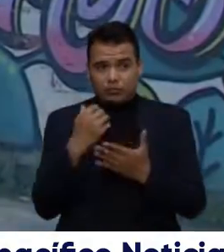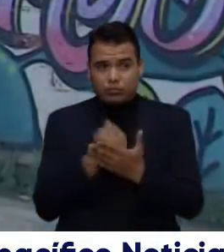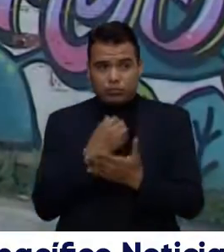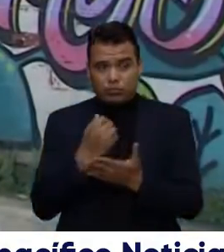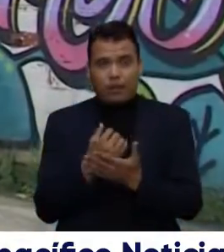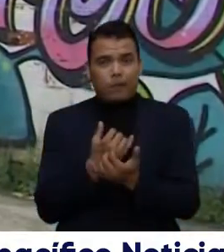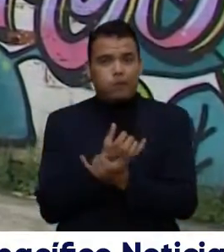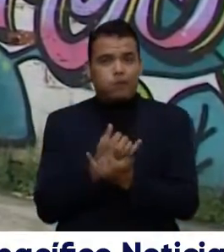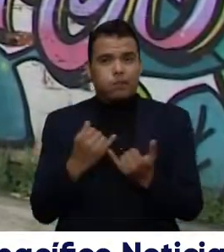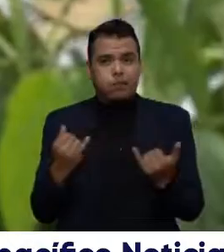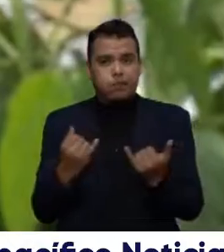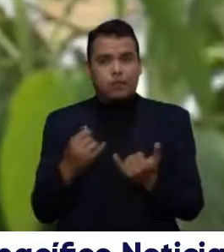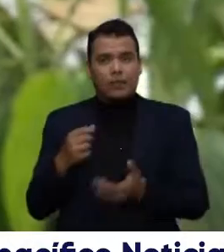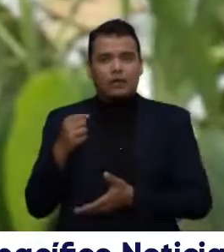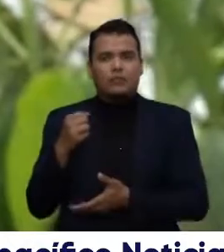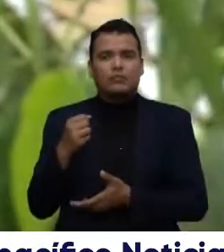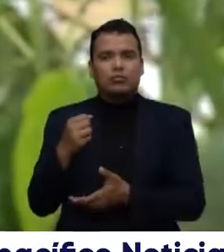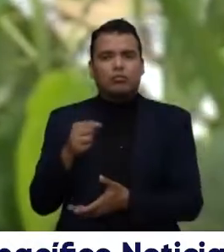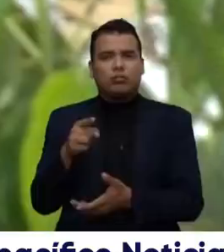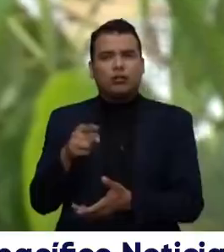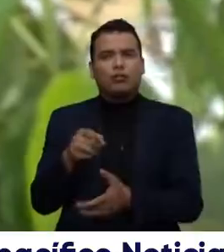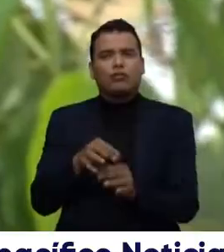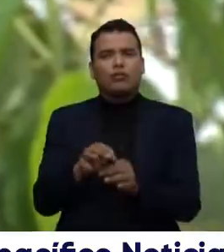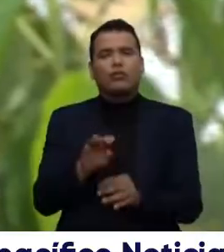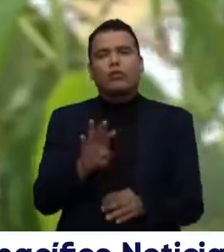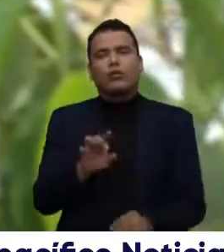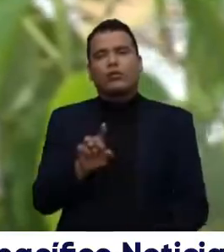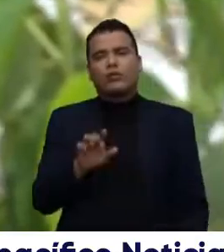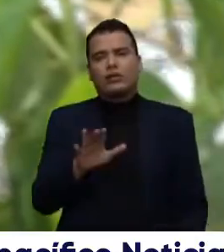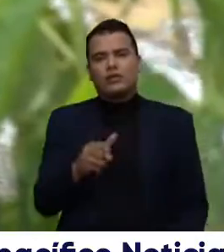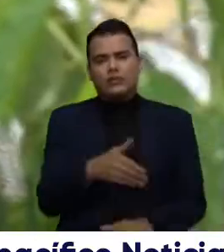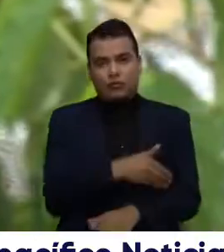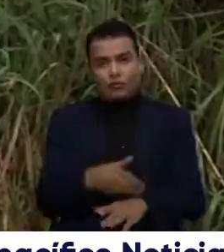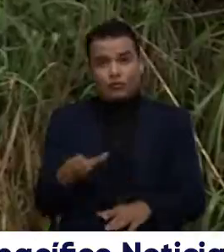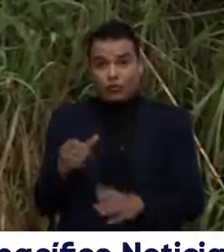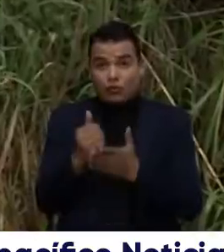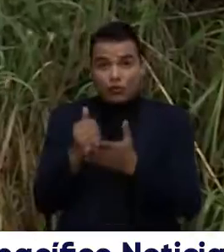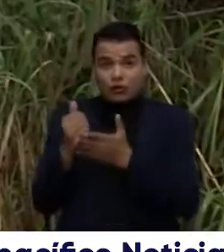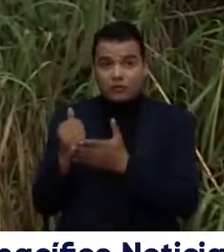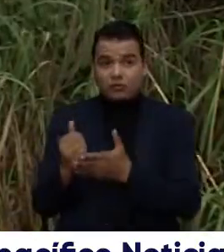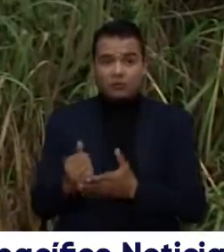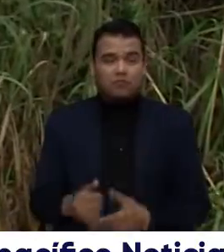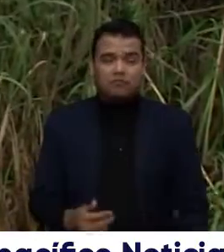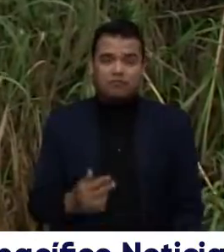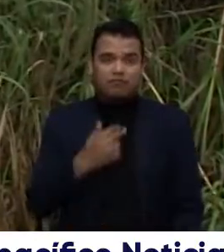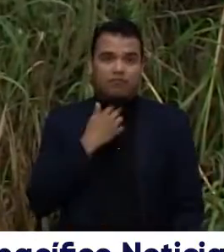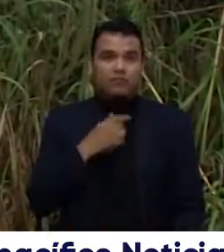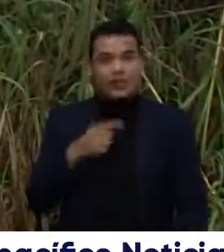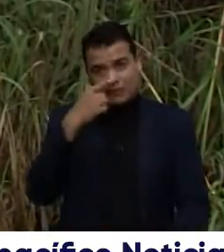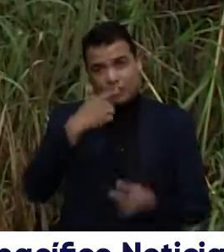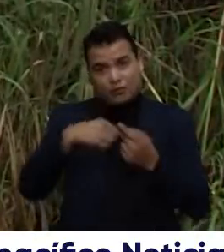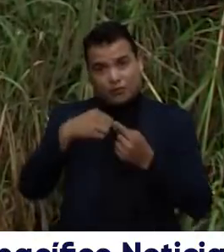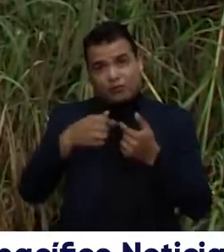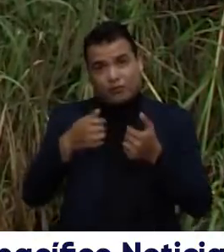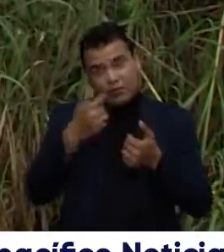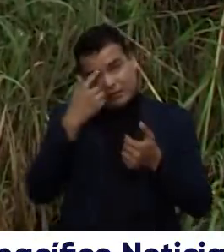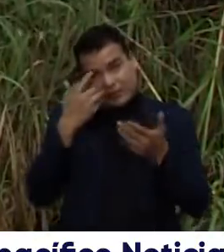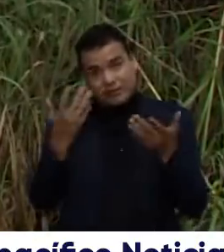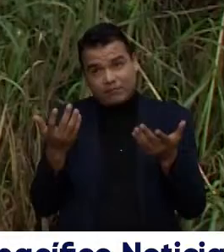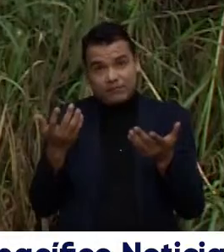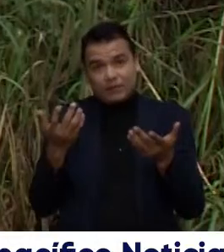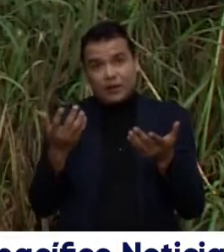suplir estas necesidades. Por eso confían en atraer visitantes con las caminatas ecológicas y el avistamiento en las áreas